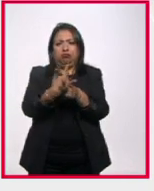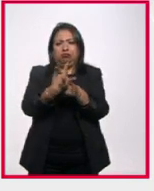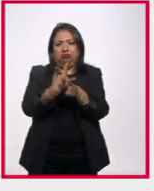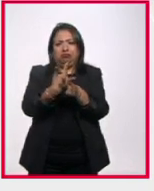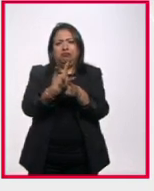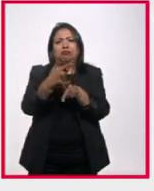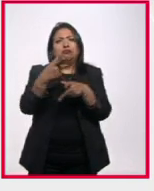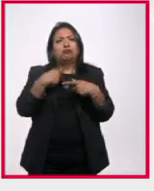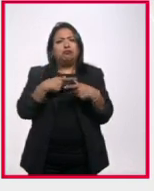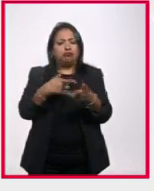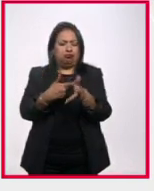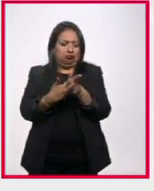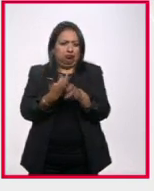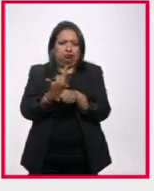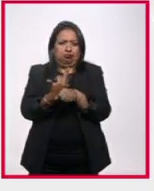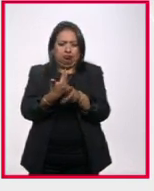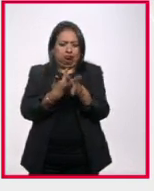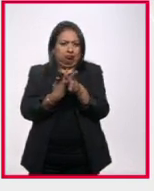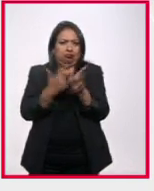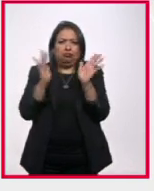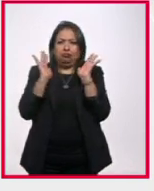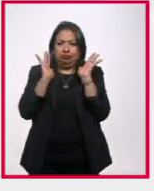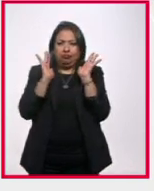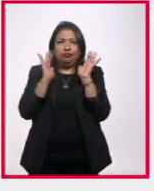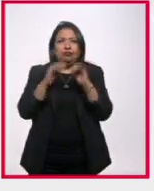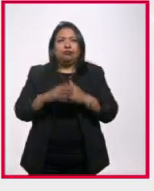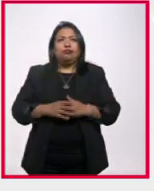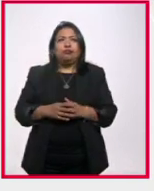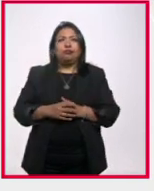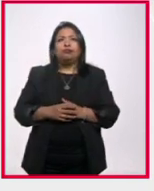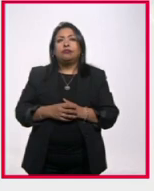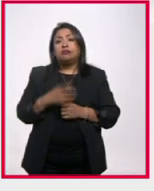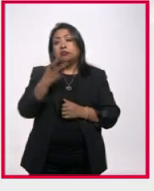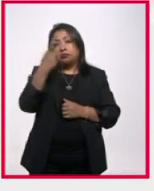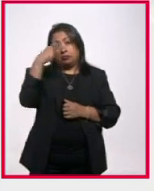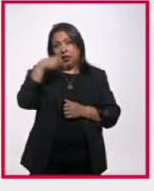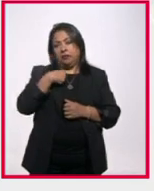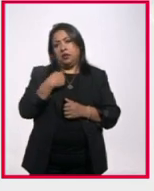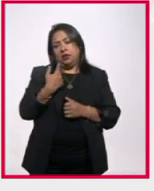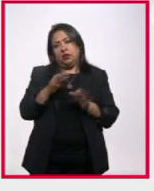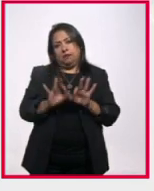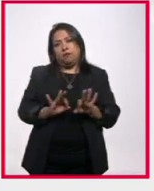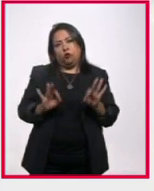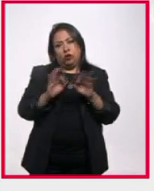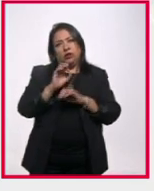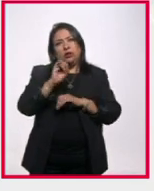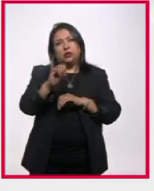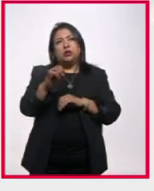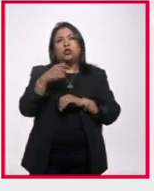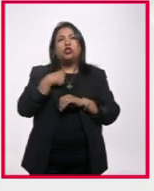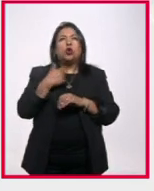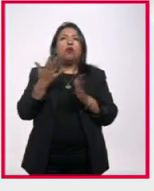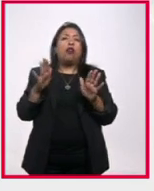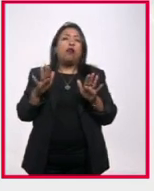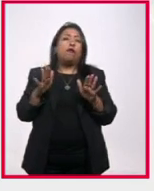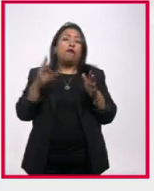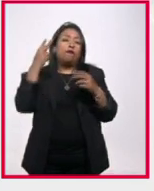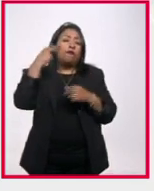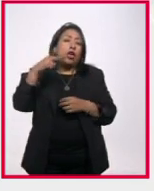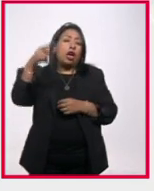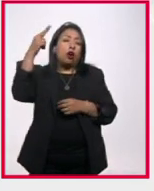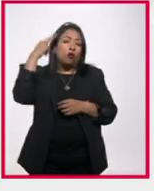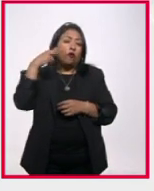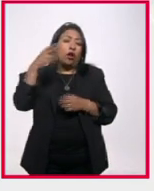viendo a una persona en directo, ¿no? Entonces, esa parte para mí es muy importante. Yo estoy fuera mucho